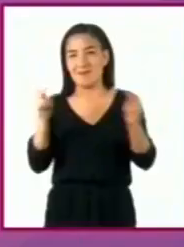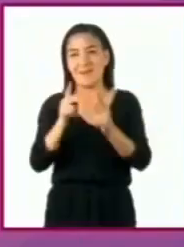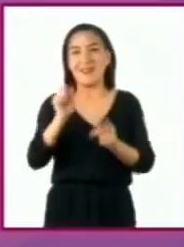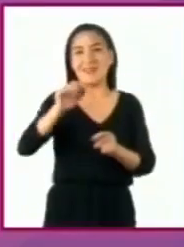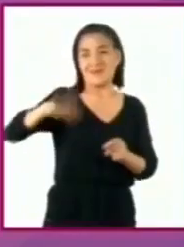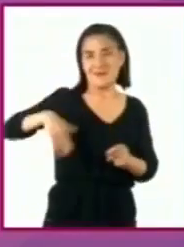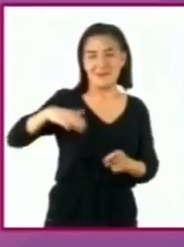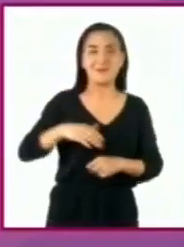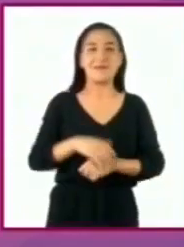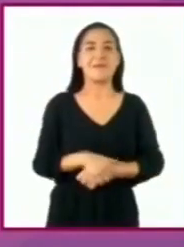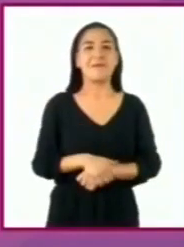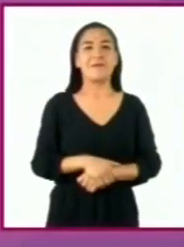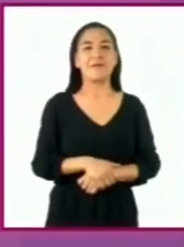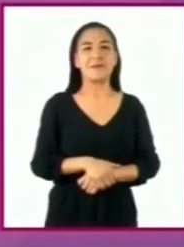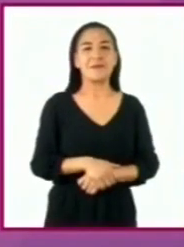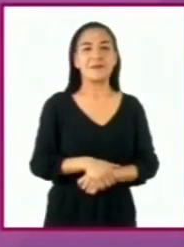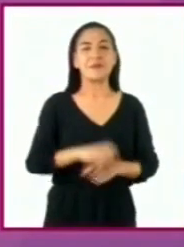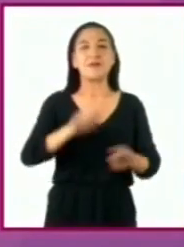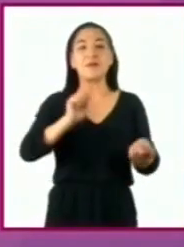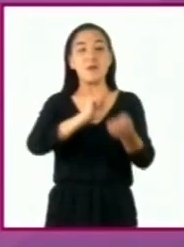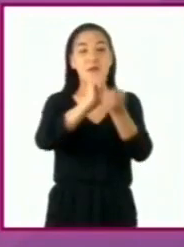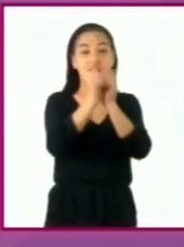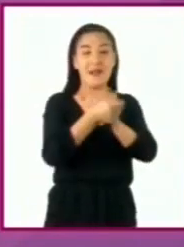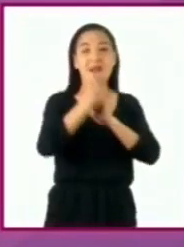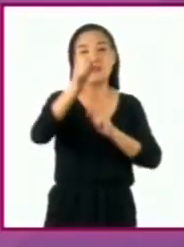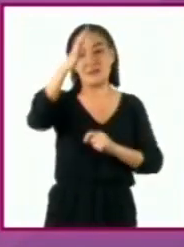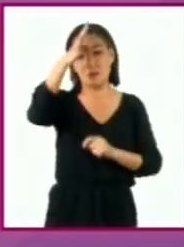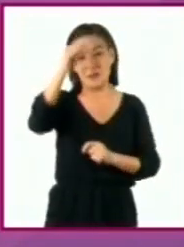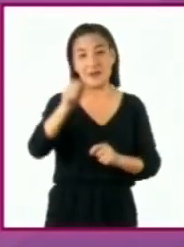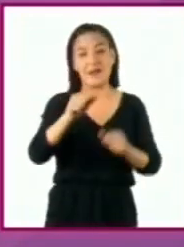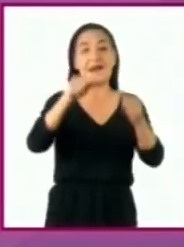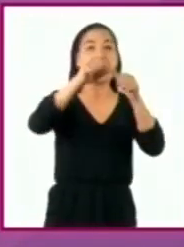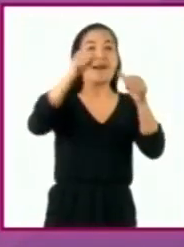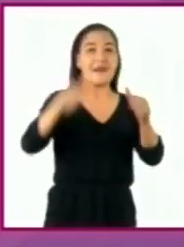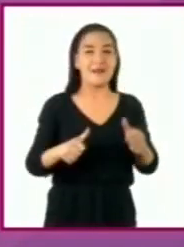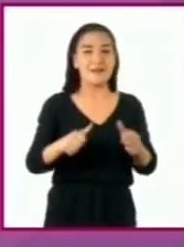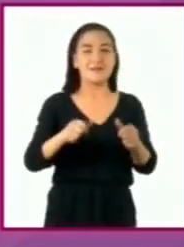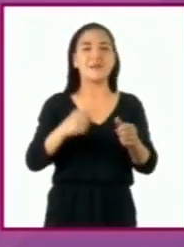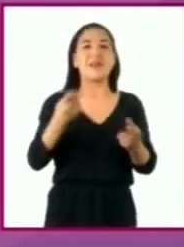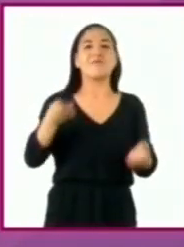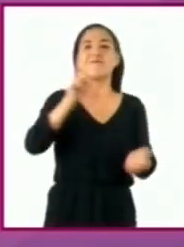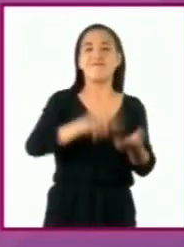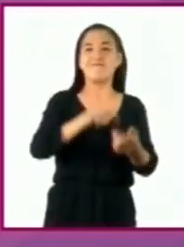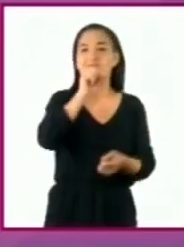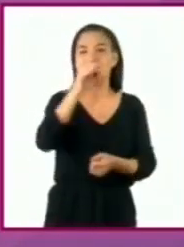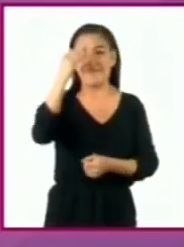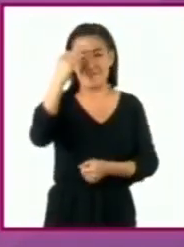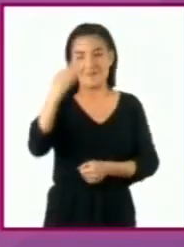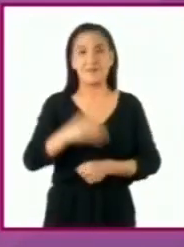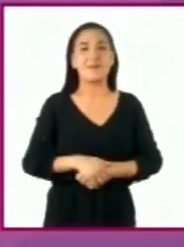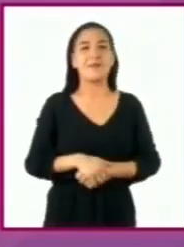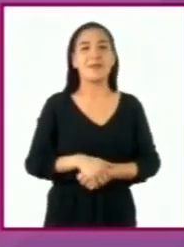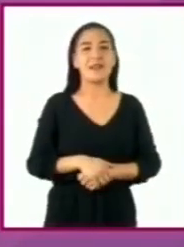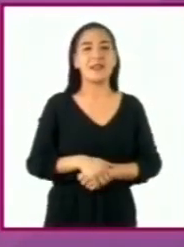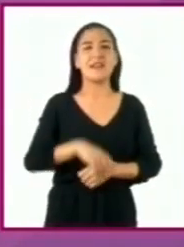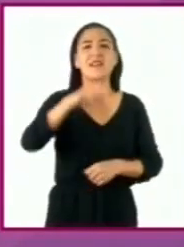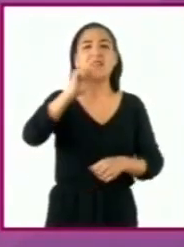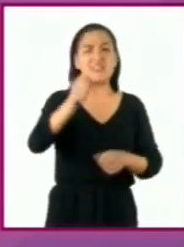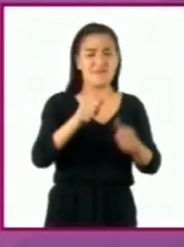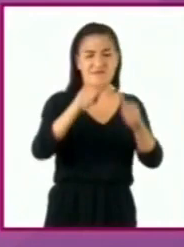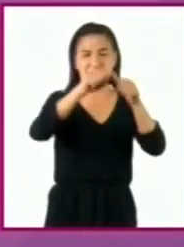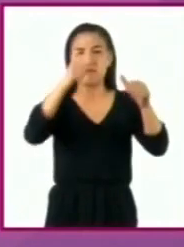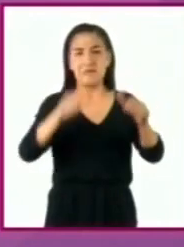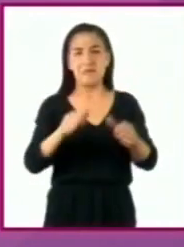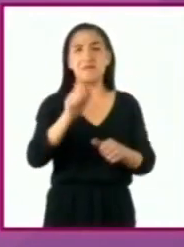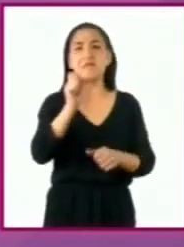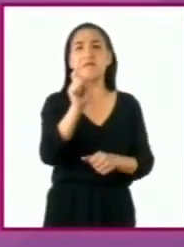anterior. La evolución del concepto arte a través del tiempo. El término arte